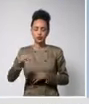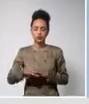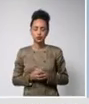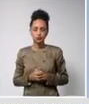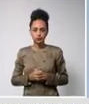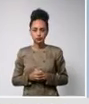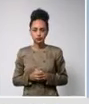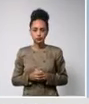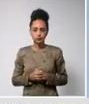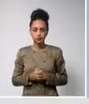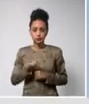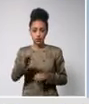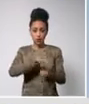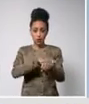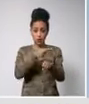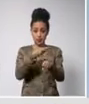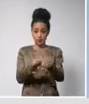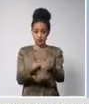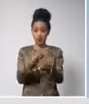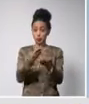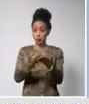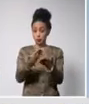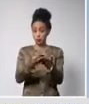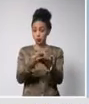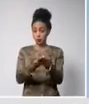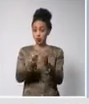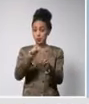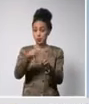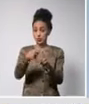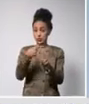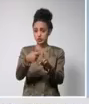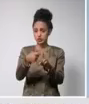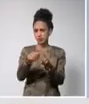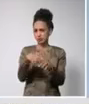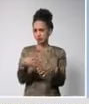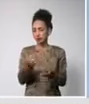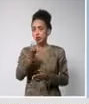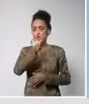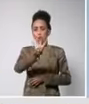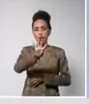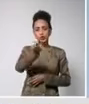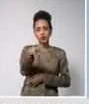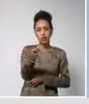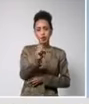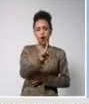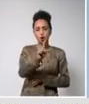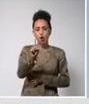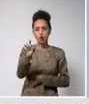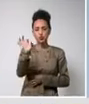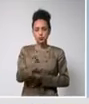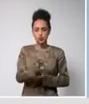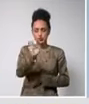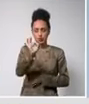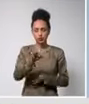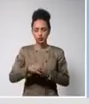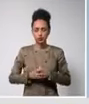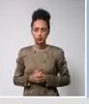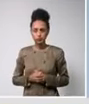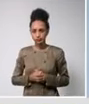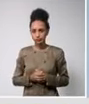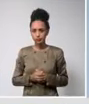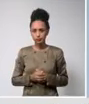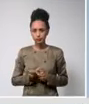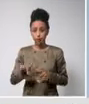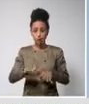una positividad de las muestras analizadas ayer de un 4,11%. Con este comportamiento